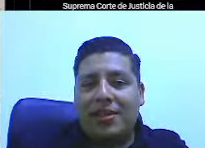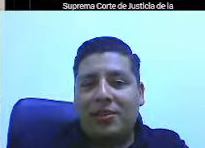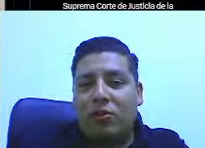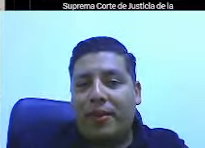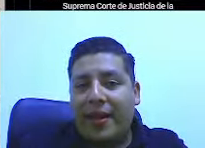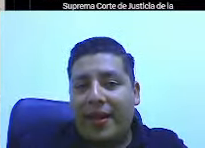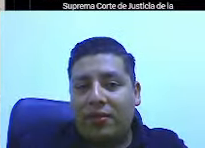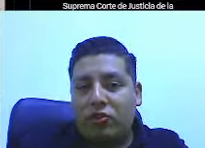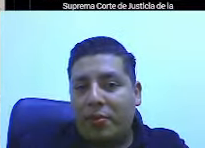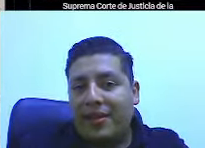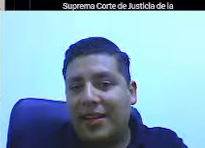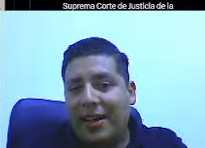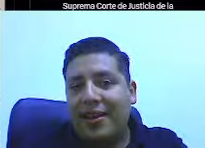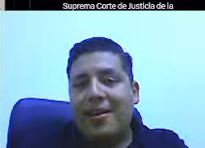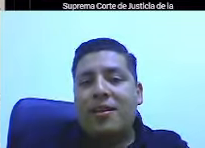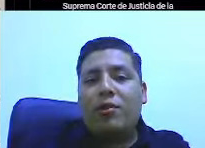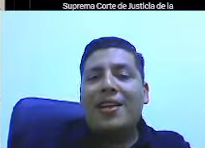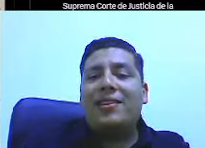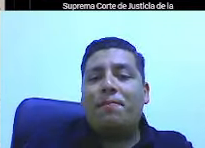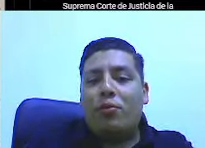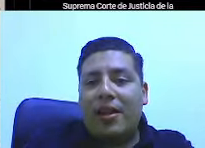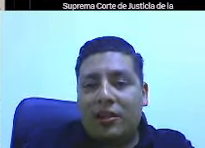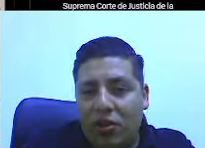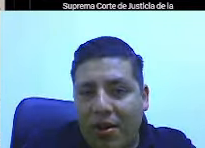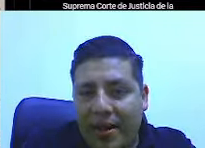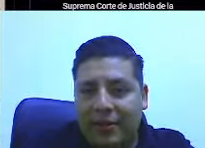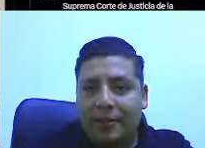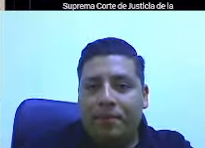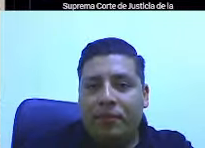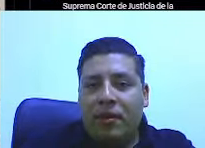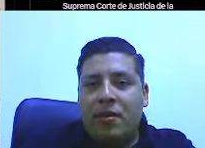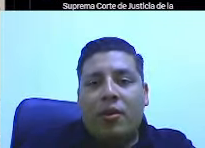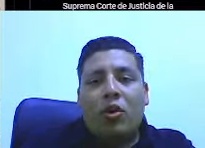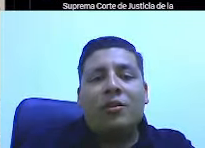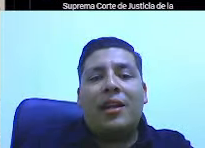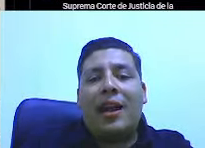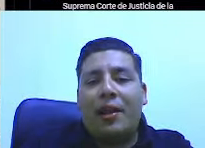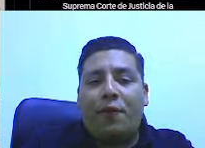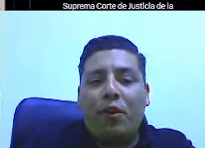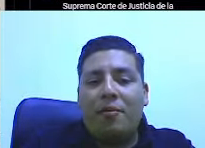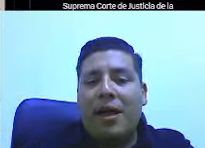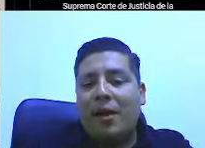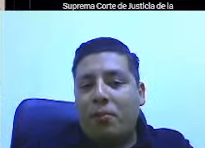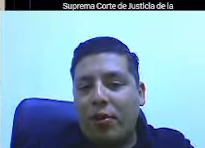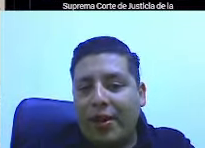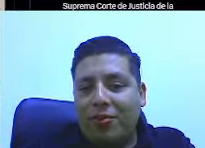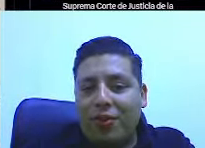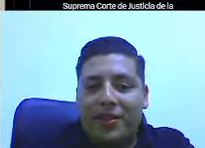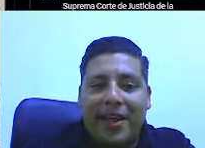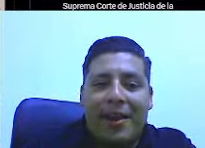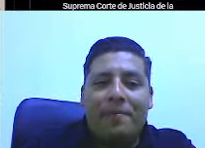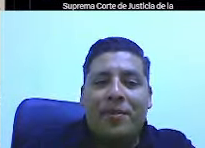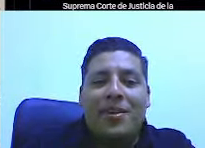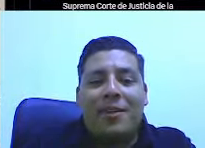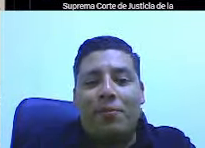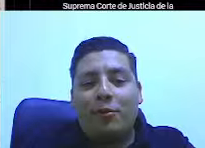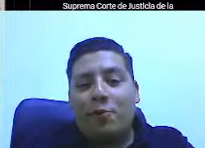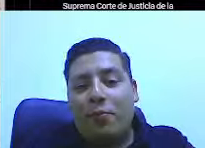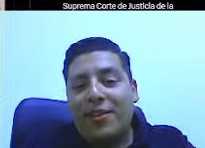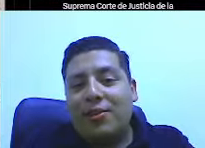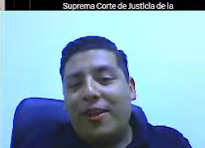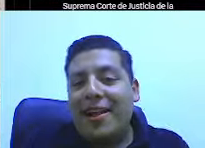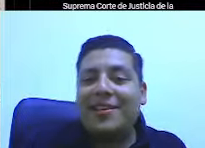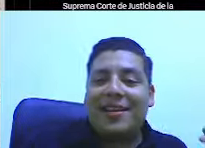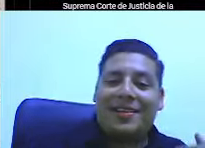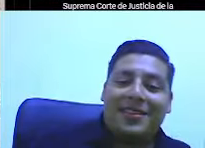de Justicia sobreseer todas las impugnaciones contra la reforma al Poder Judicial. Y